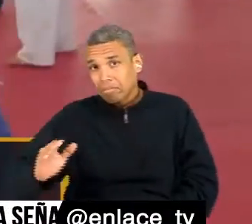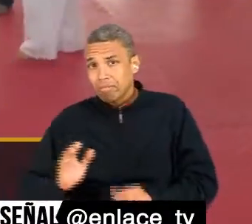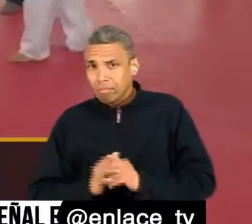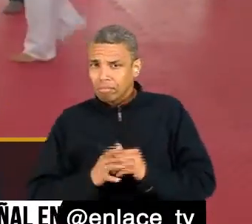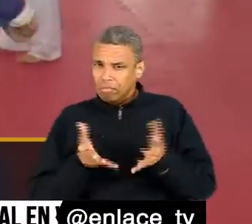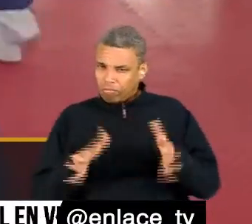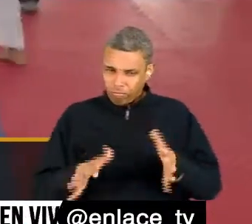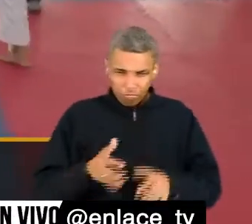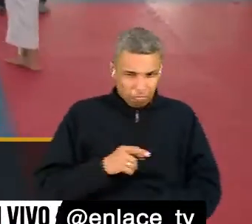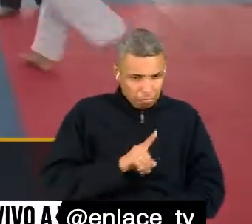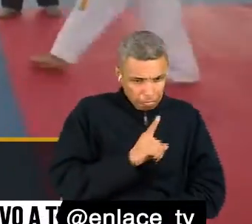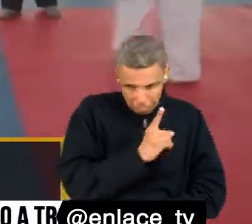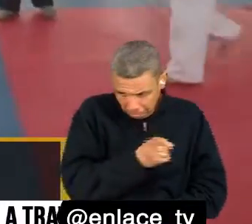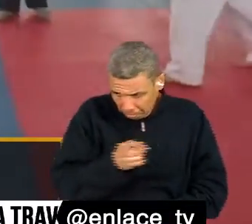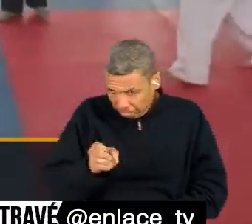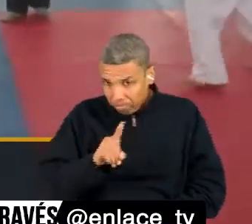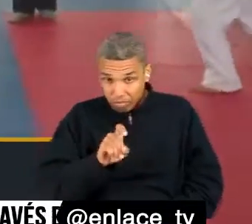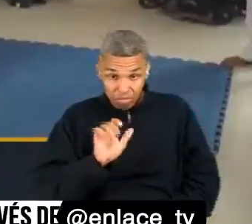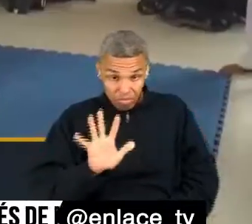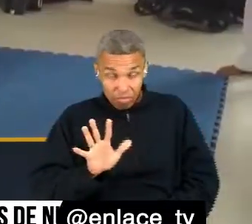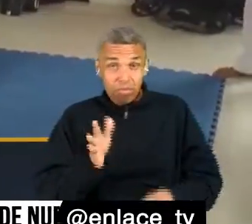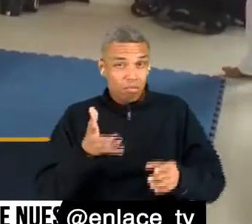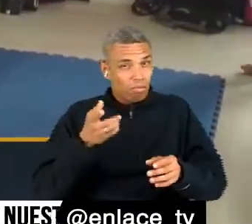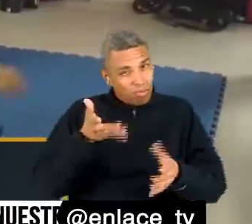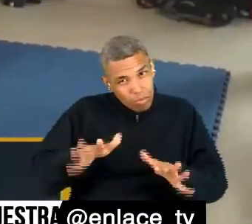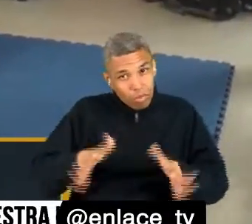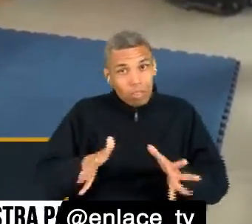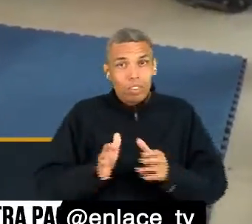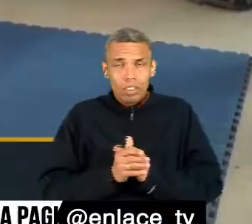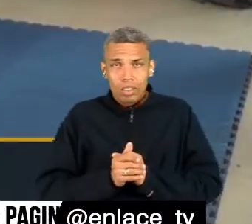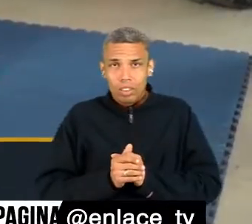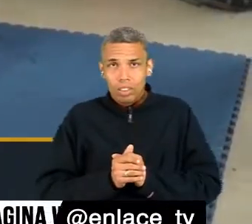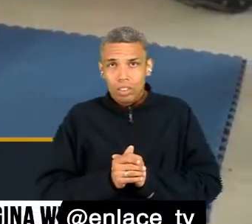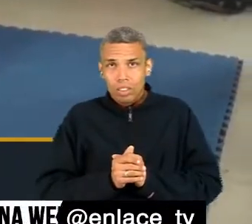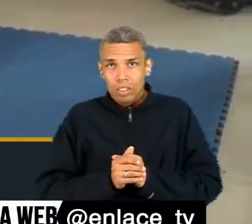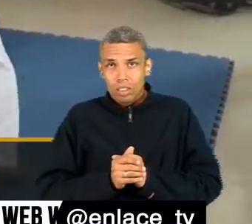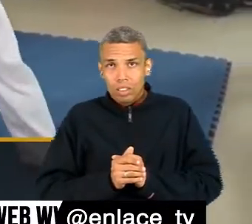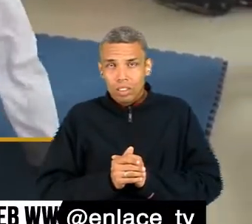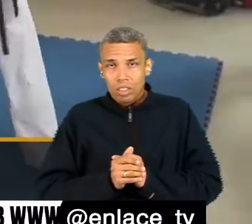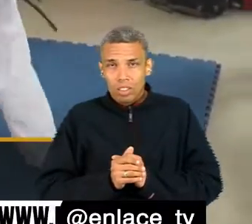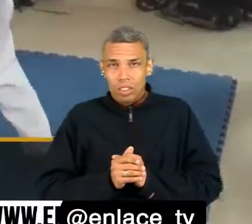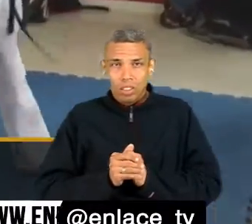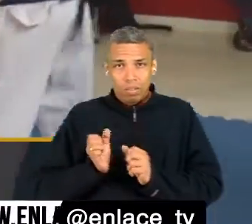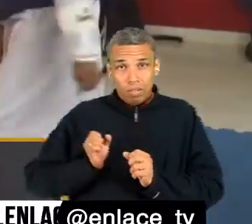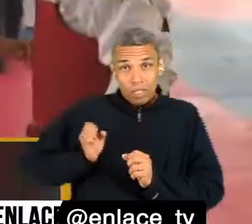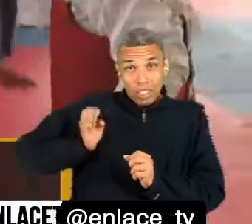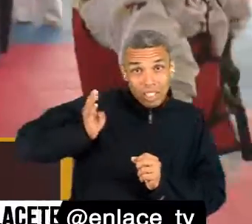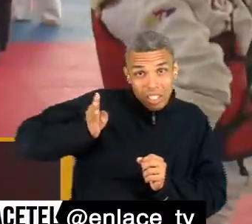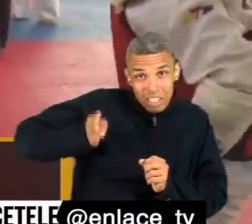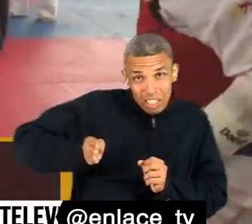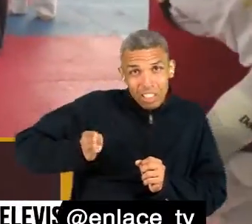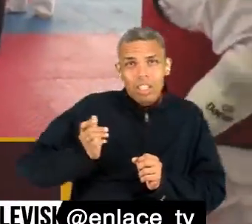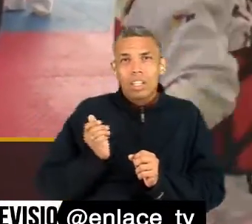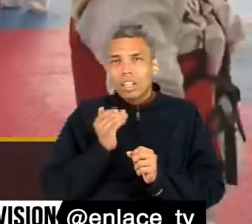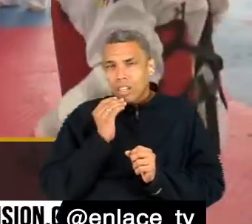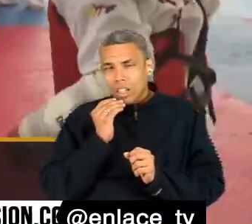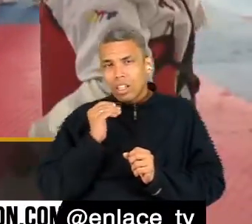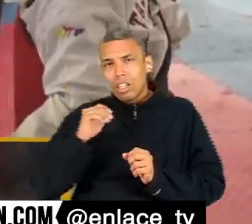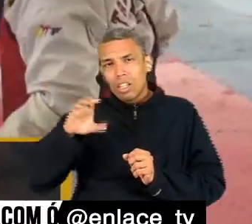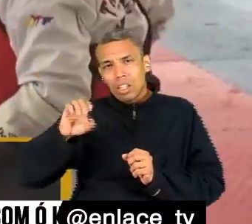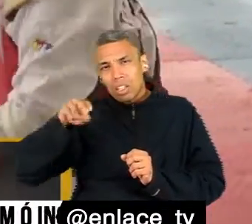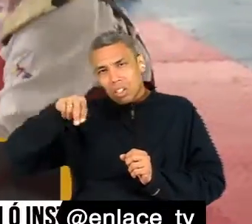de 65 niños participando. Se contó con los clubes que vinieron a participar, el Don Su, el Club La